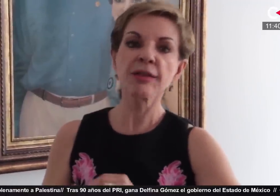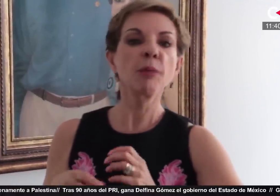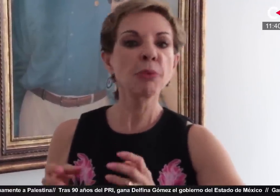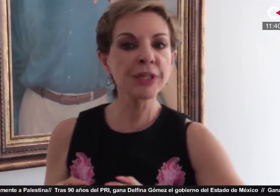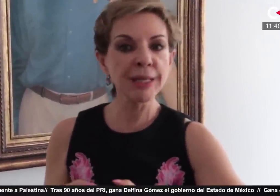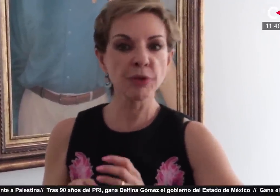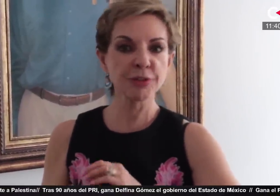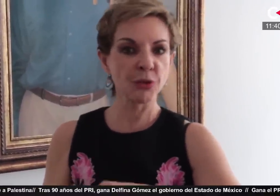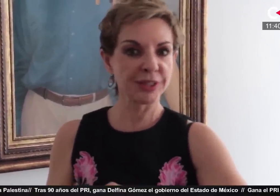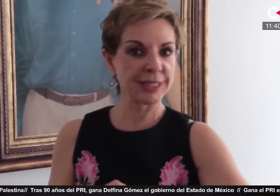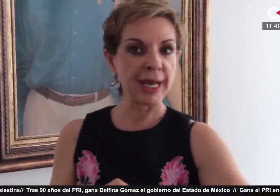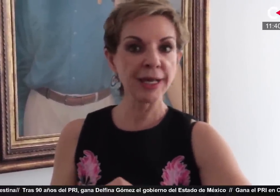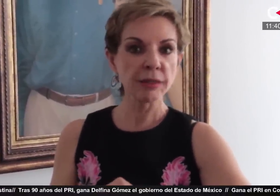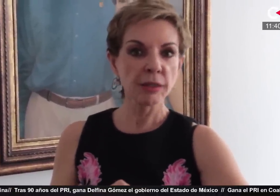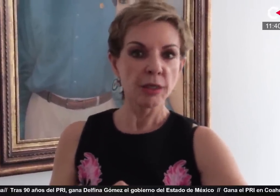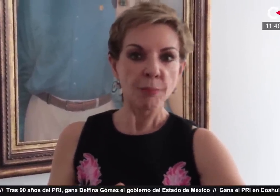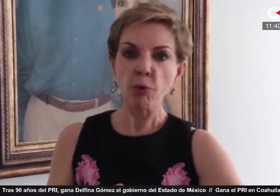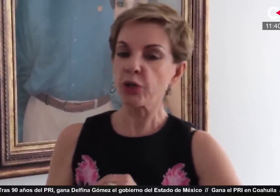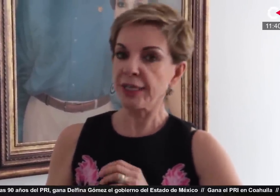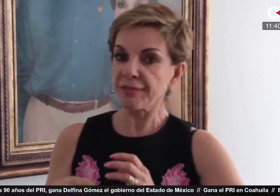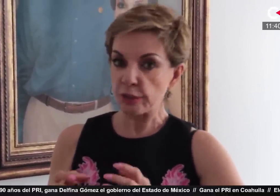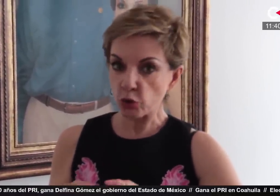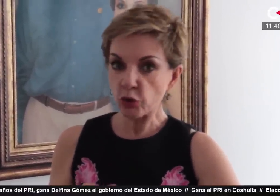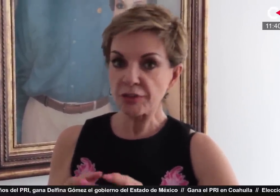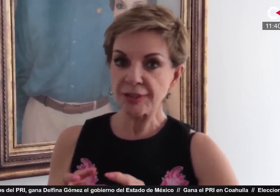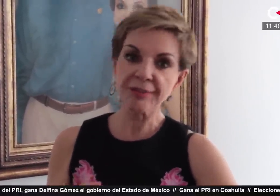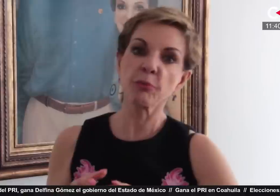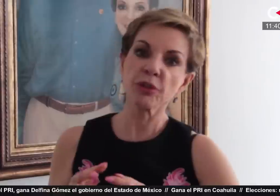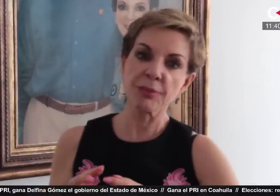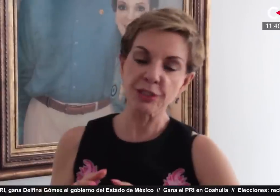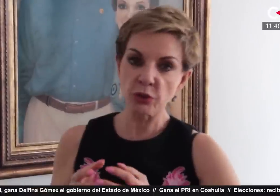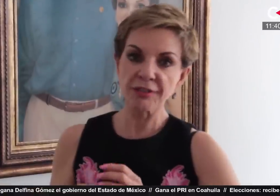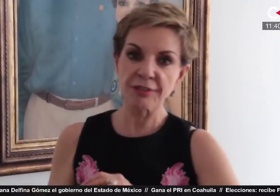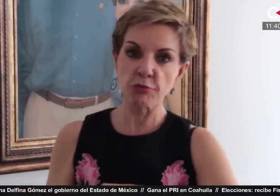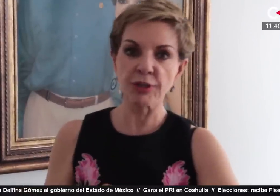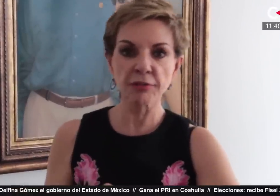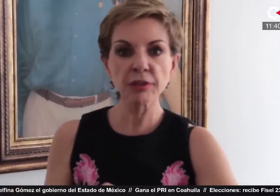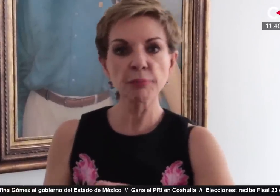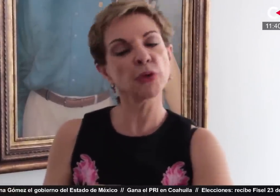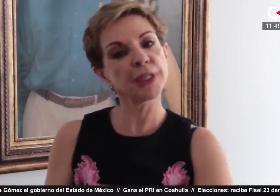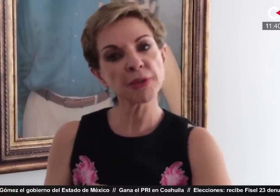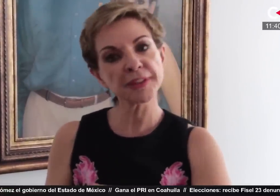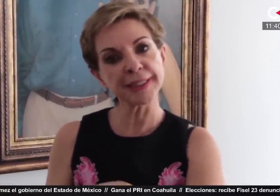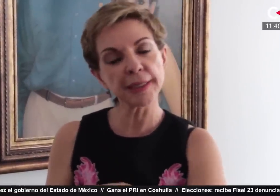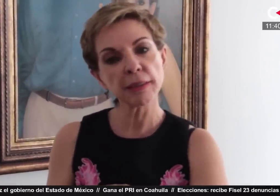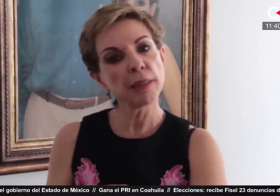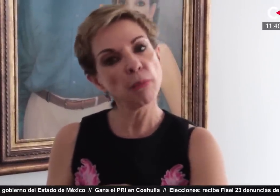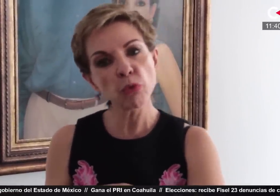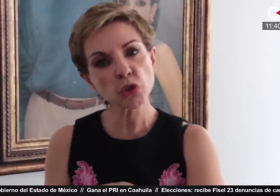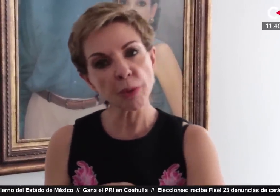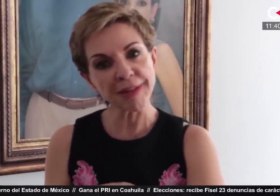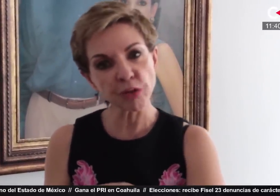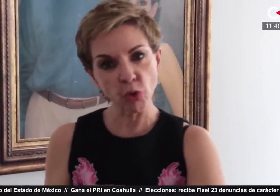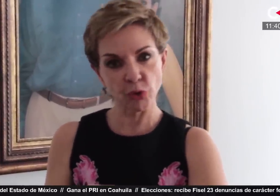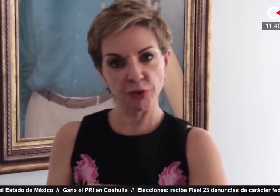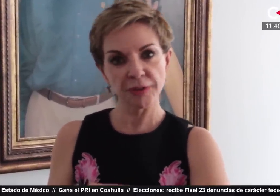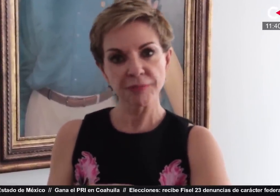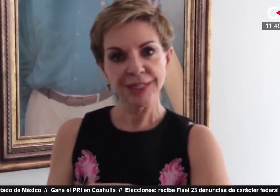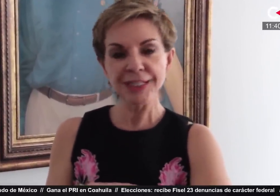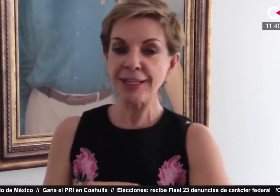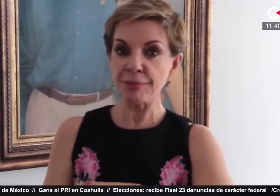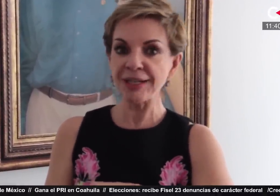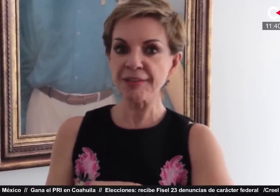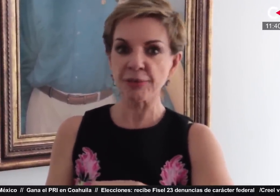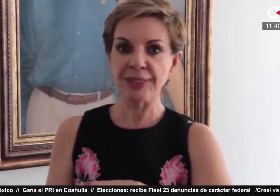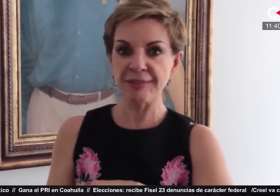alianzas podemos coordinar Porque si todos hacemos mayores esfuerzos podemos tener mucho más logros